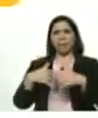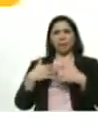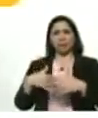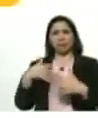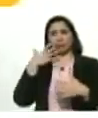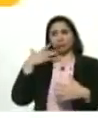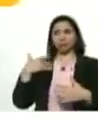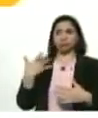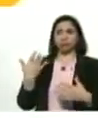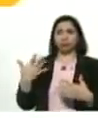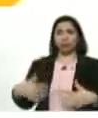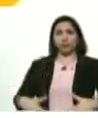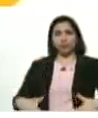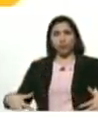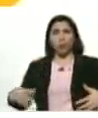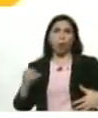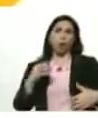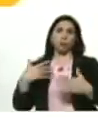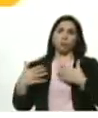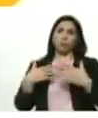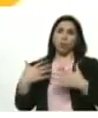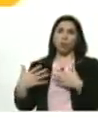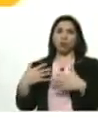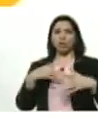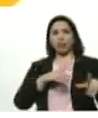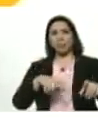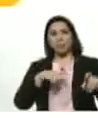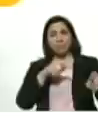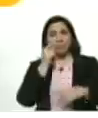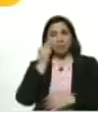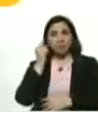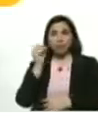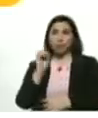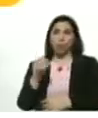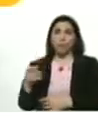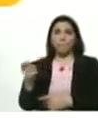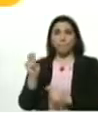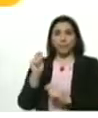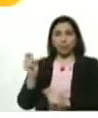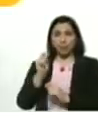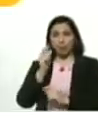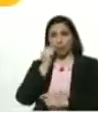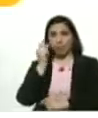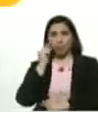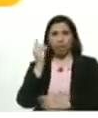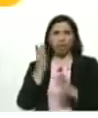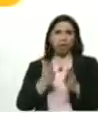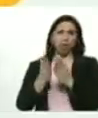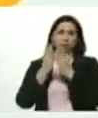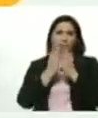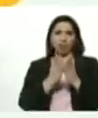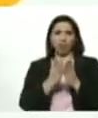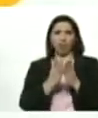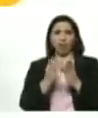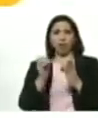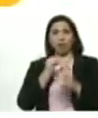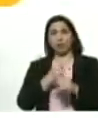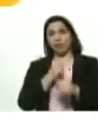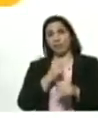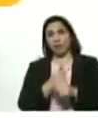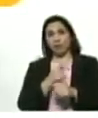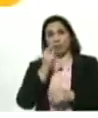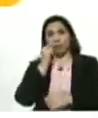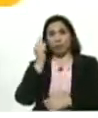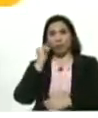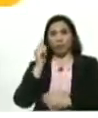no importa que usted sea un campesino una campesina un pescador una pescadora un estudiante un obrero una obrera